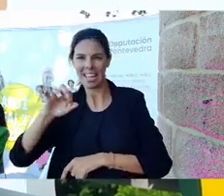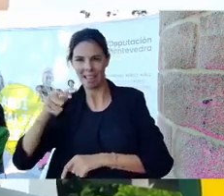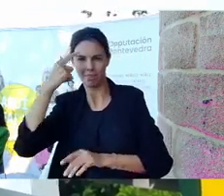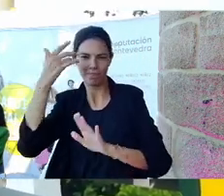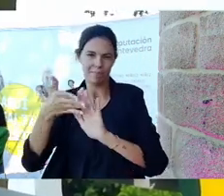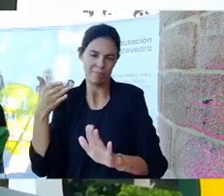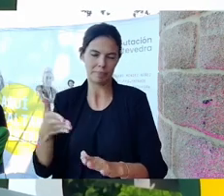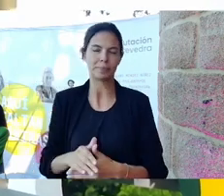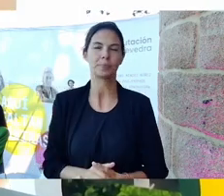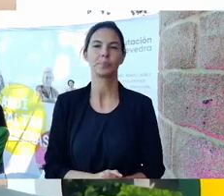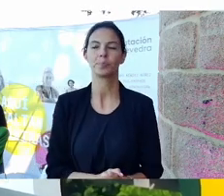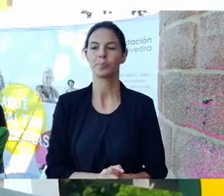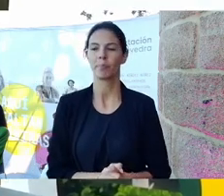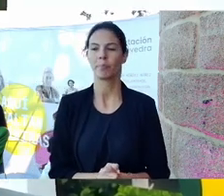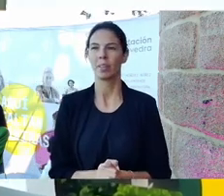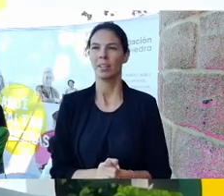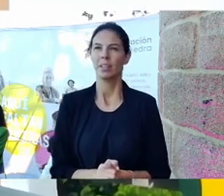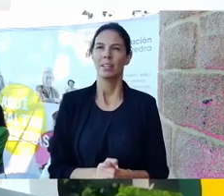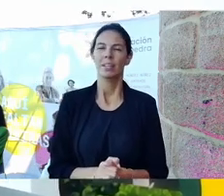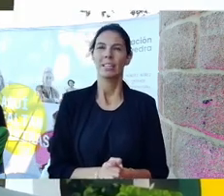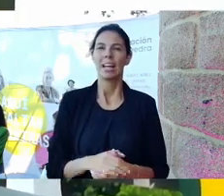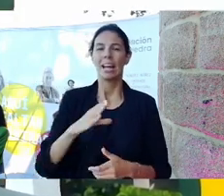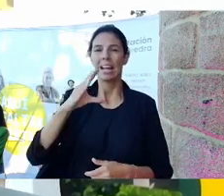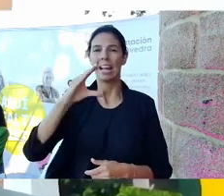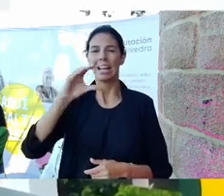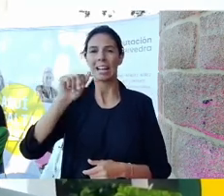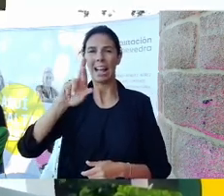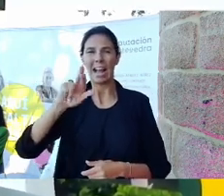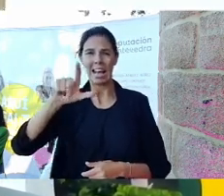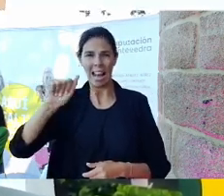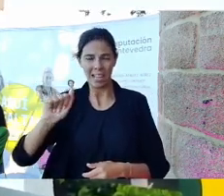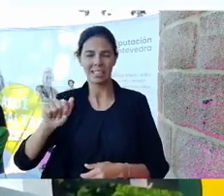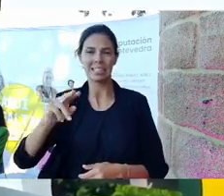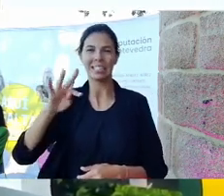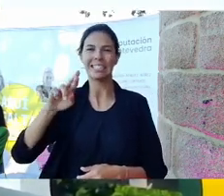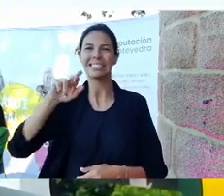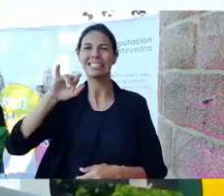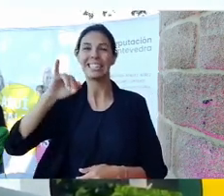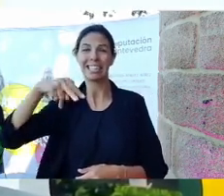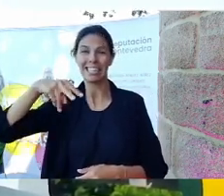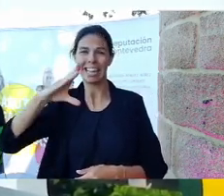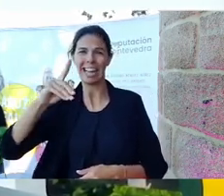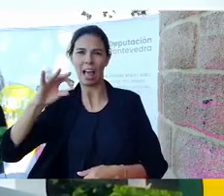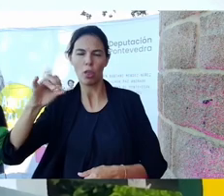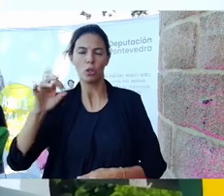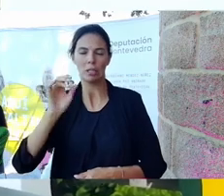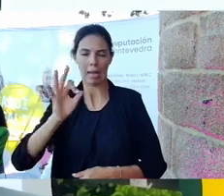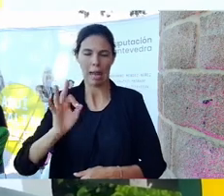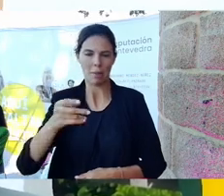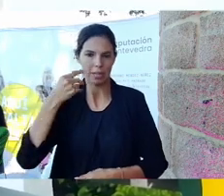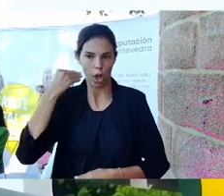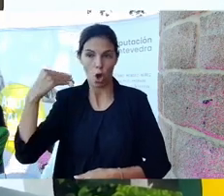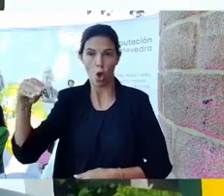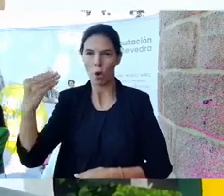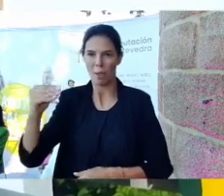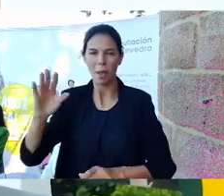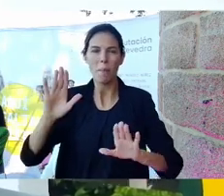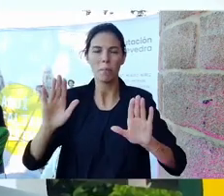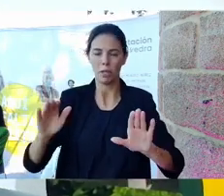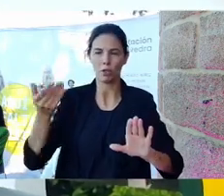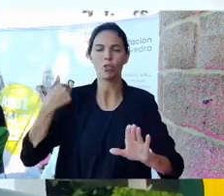editada por Plaza Janés. E Carla Trincado é verdade que é moi nova, pero ten